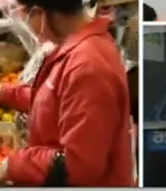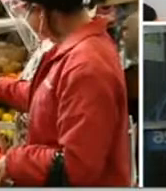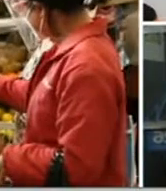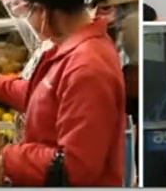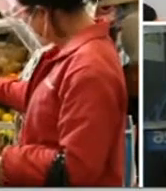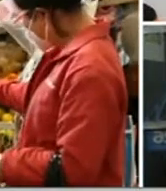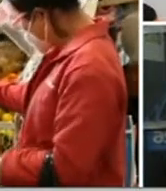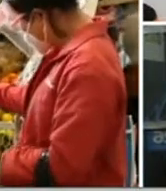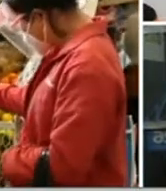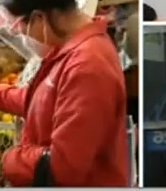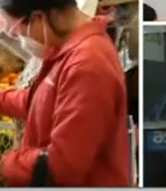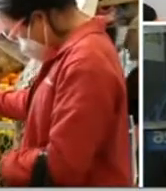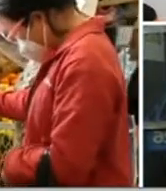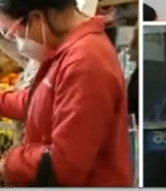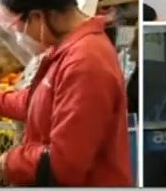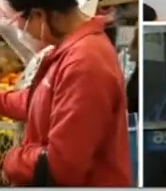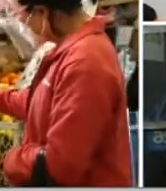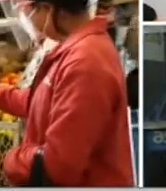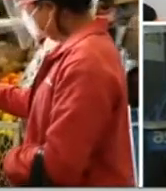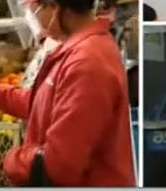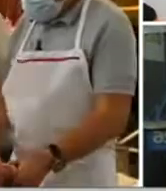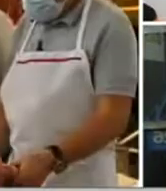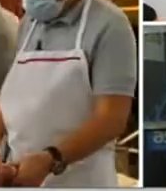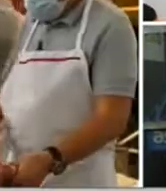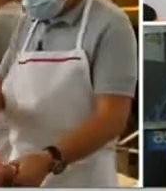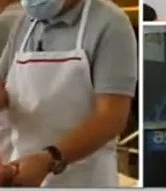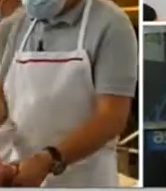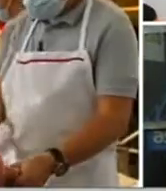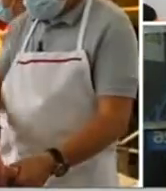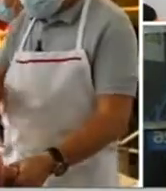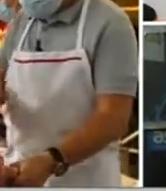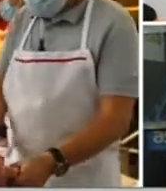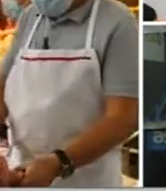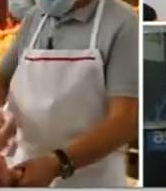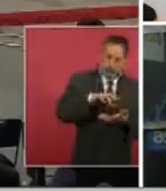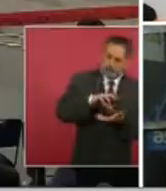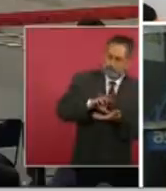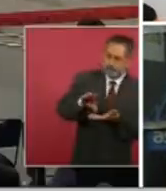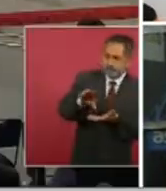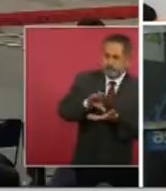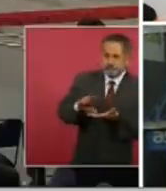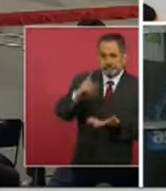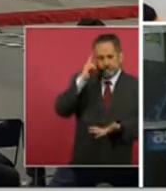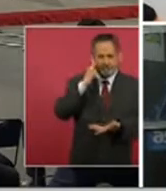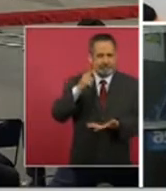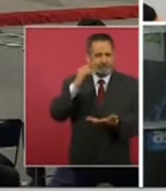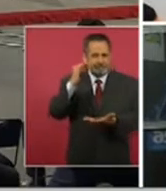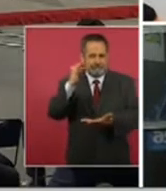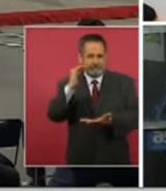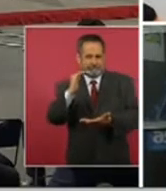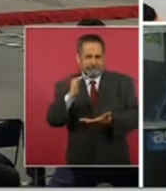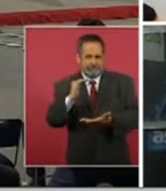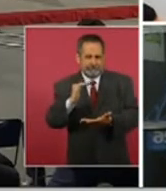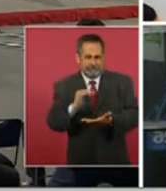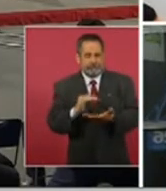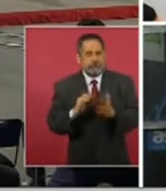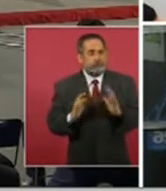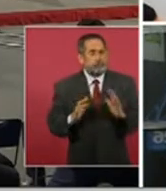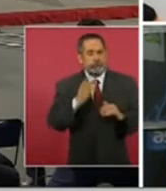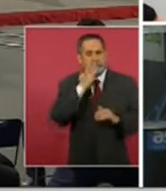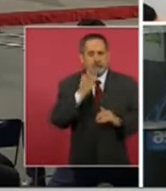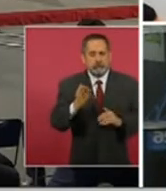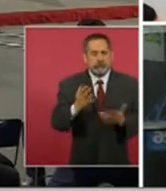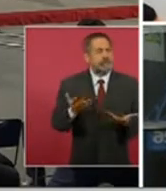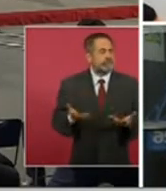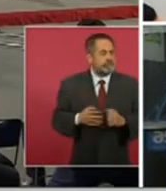es ahora que está de moda el tema del boxeo, decir que, bueno, este intento de apoyo está basado en subsidio finalmente, ¿no? Y